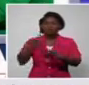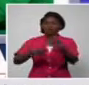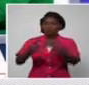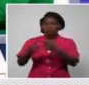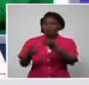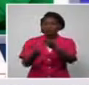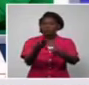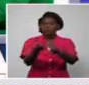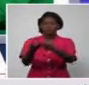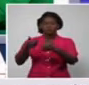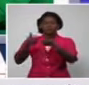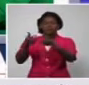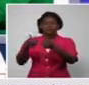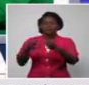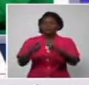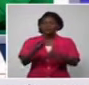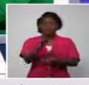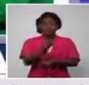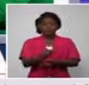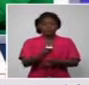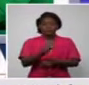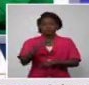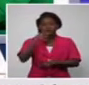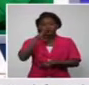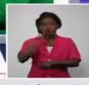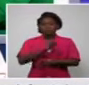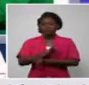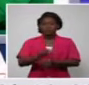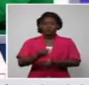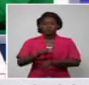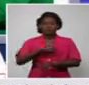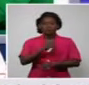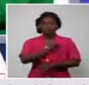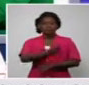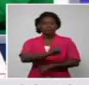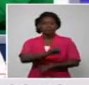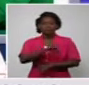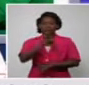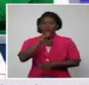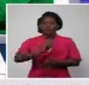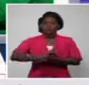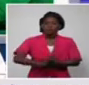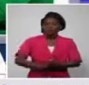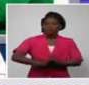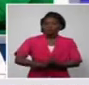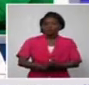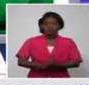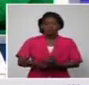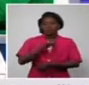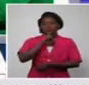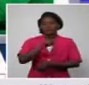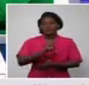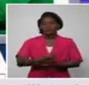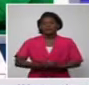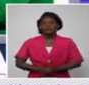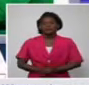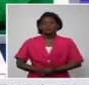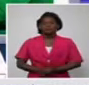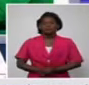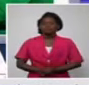parada cardíaca en sistólica, de la cual tampoco fue posible reanimar a este paciente. De esta